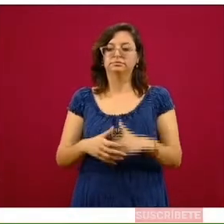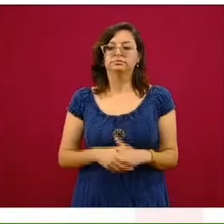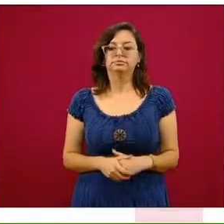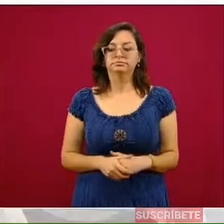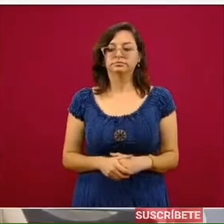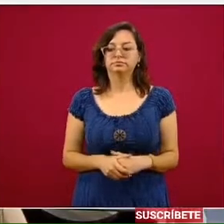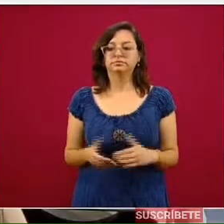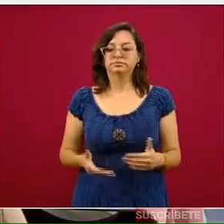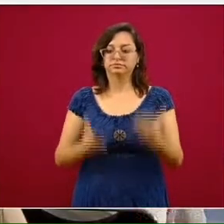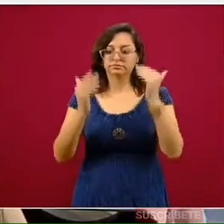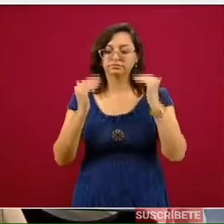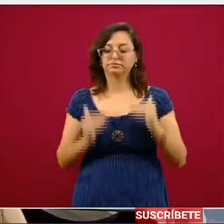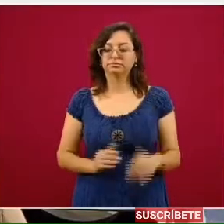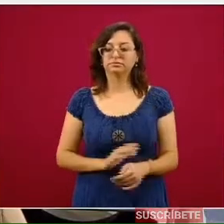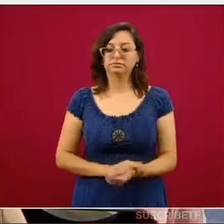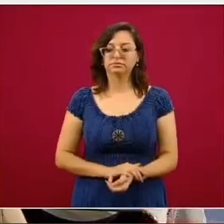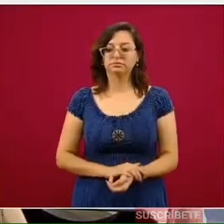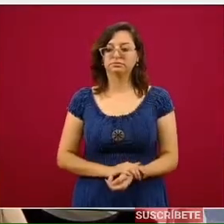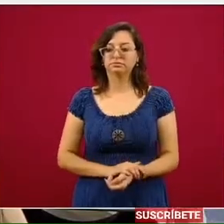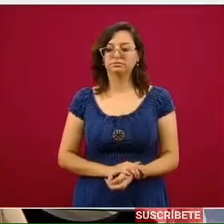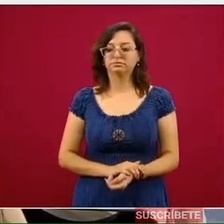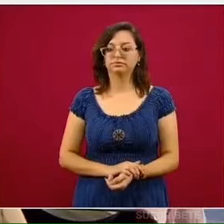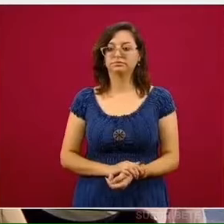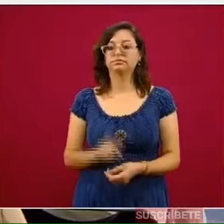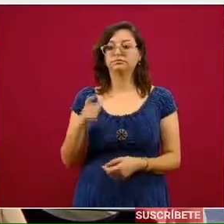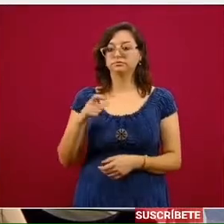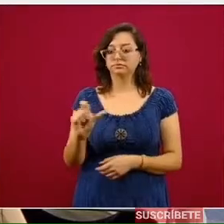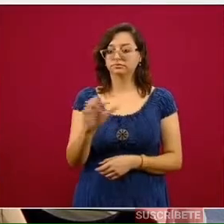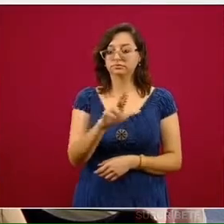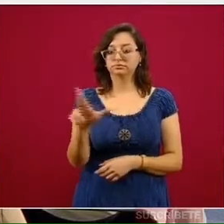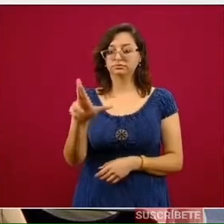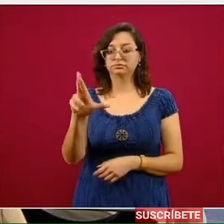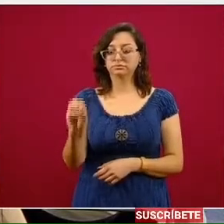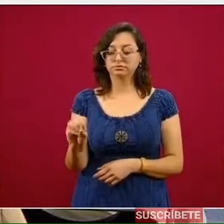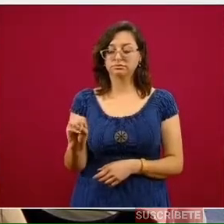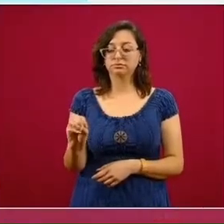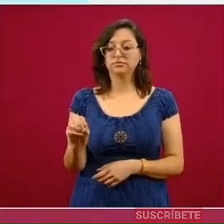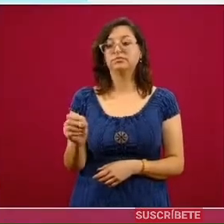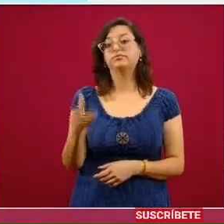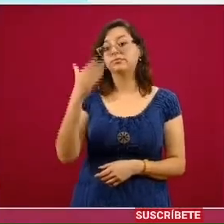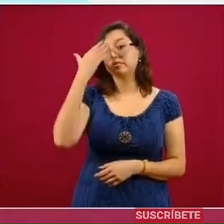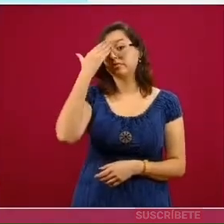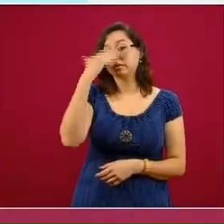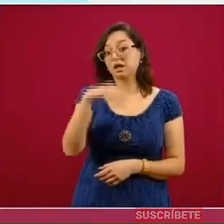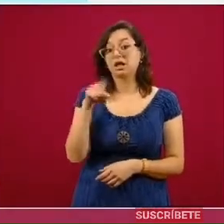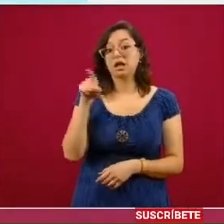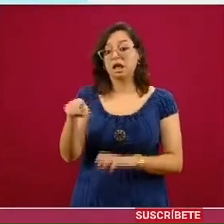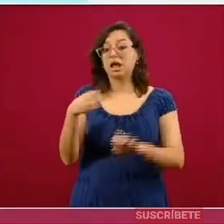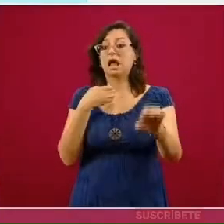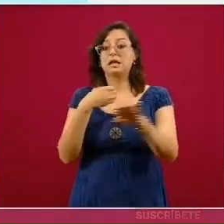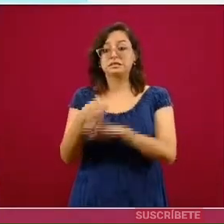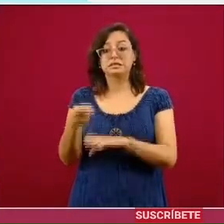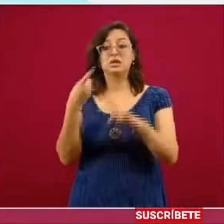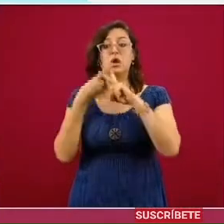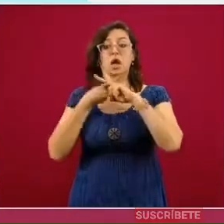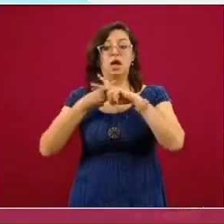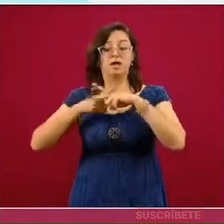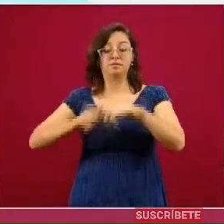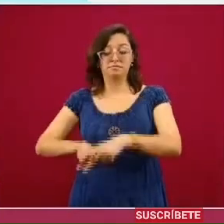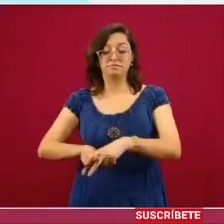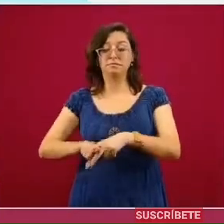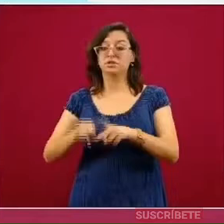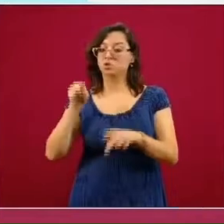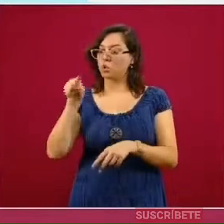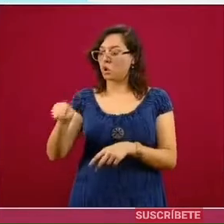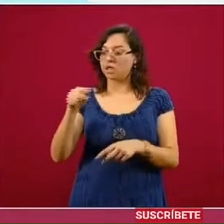disminuyendo. Veamos la siguiente diapositiva. Quintana Roo. Quintana Roo, como sabemos, uno de los estados que inició con